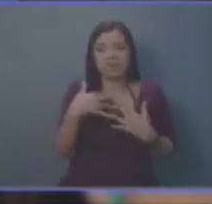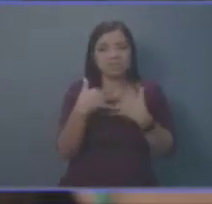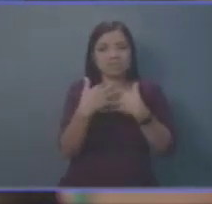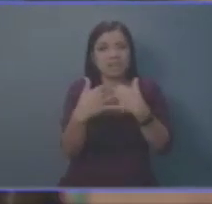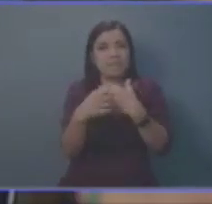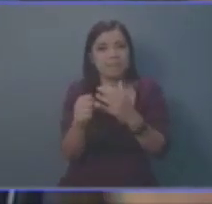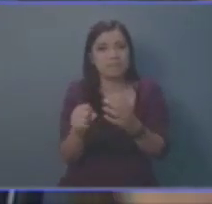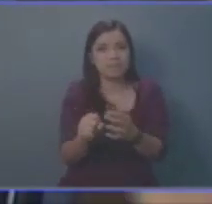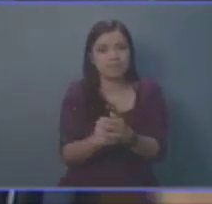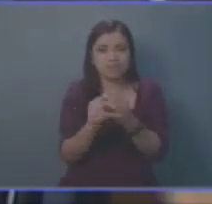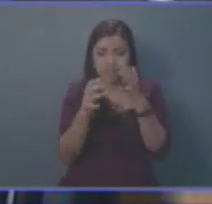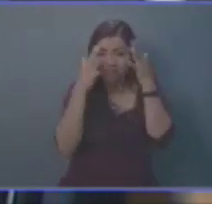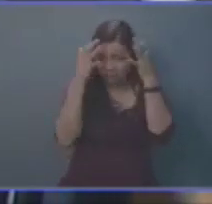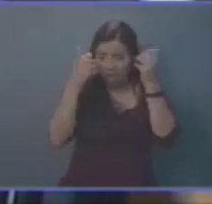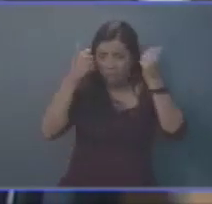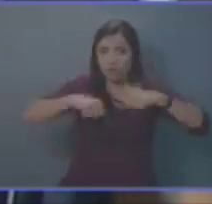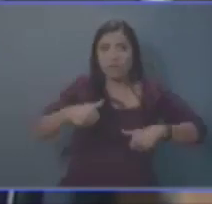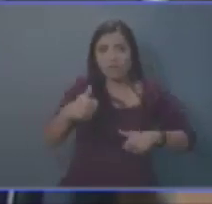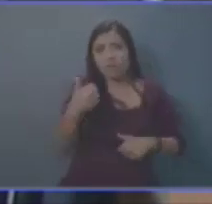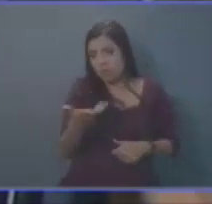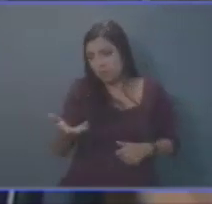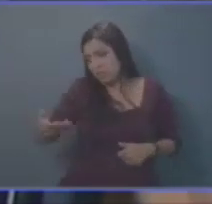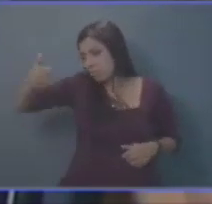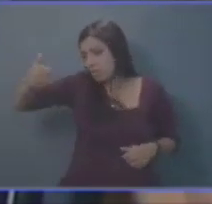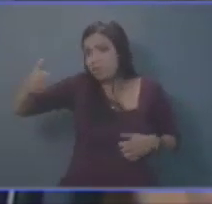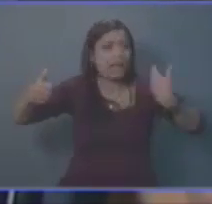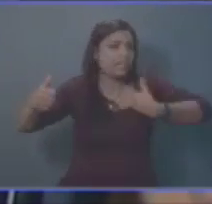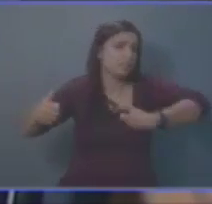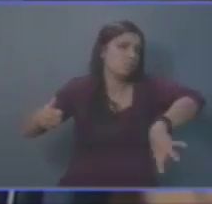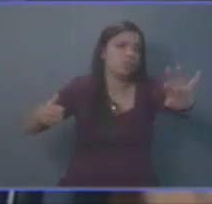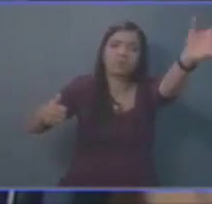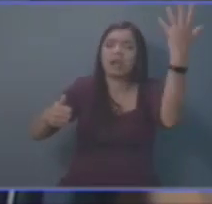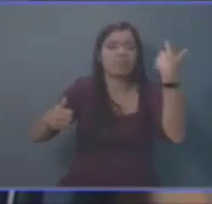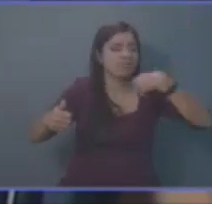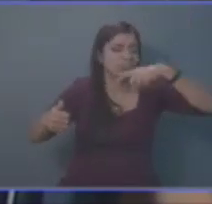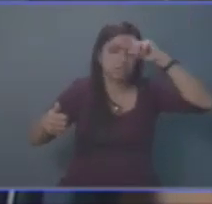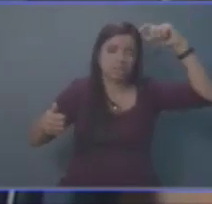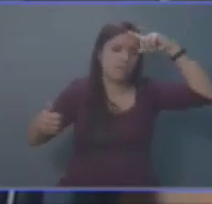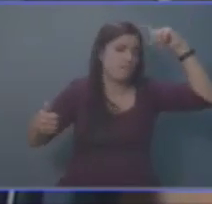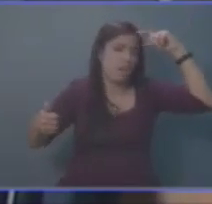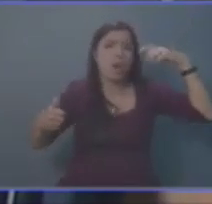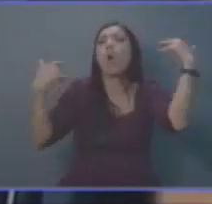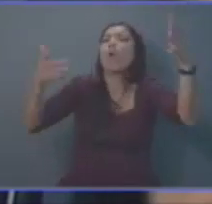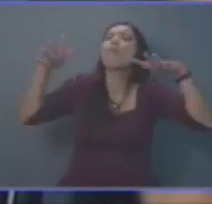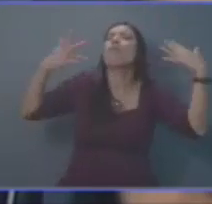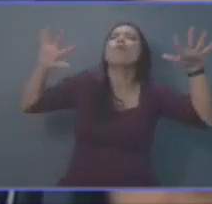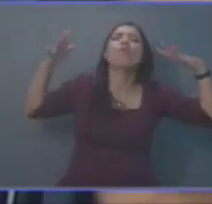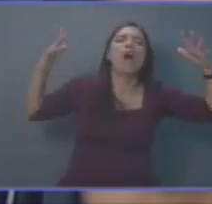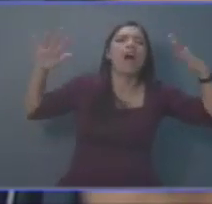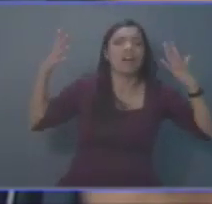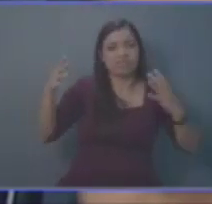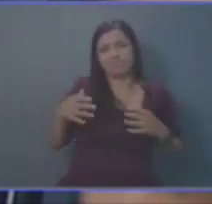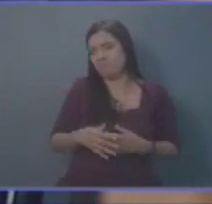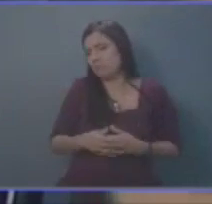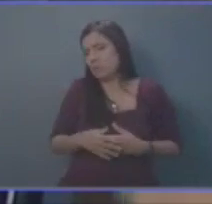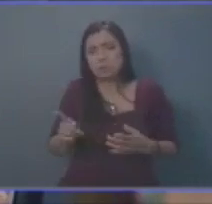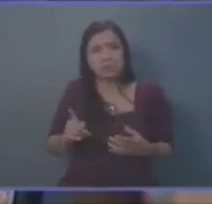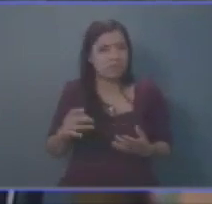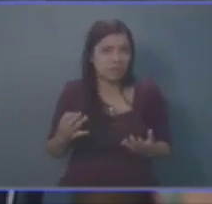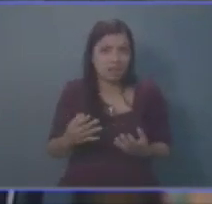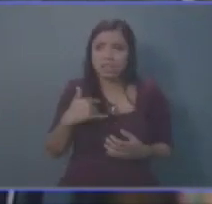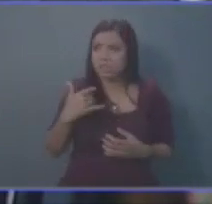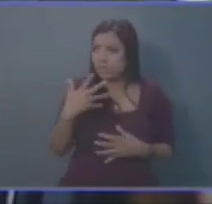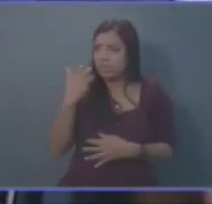se han aprobado cosas buenas, pero eso es parte del trabajo. No tenemos por qué aplaudir por hacer nuestro trabajo. Quería ver